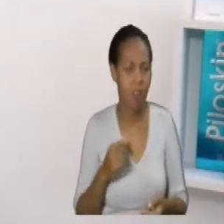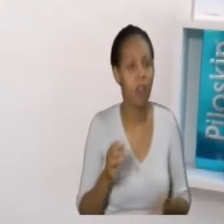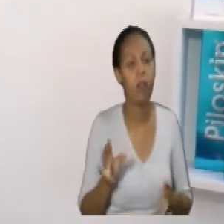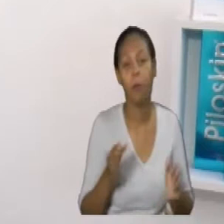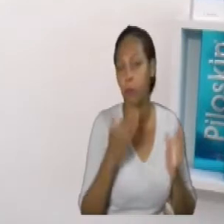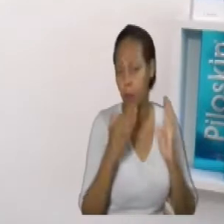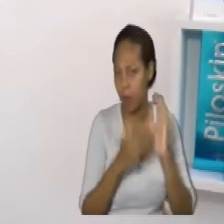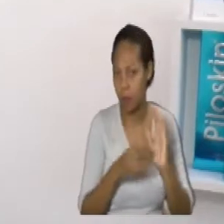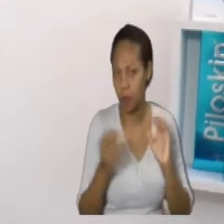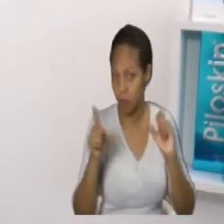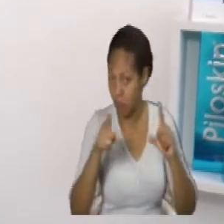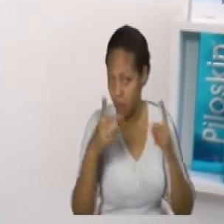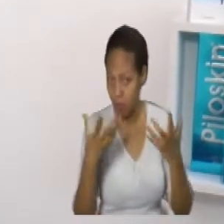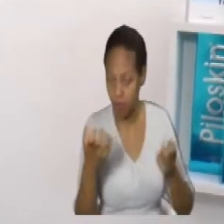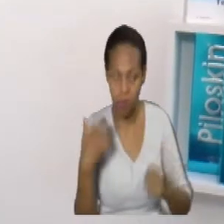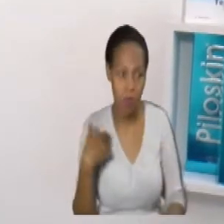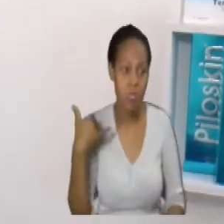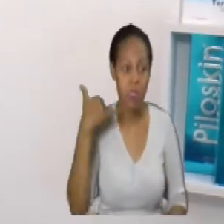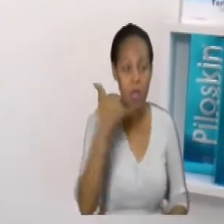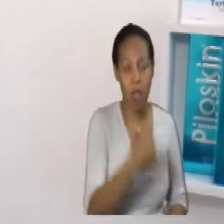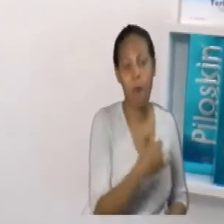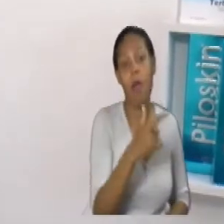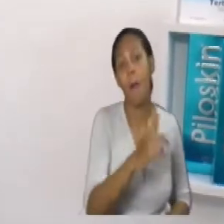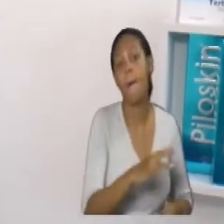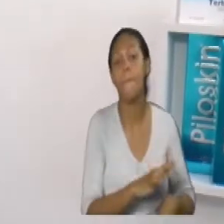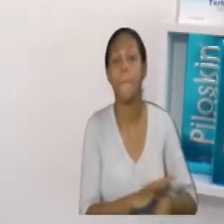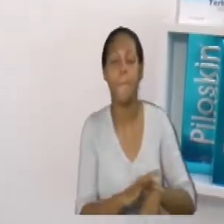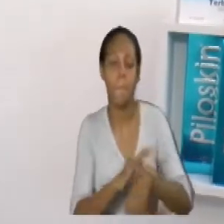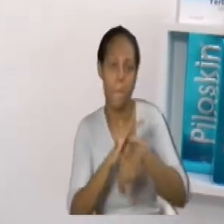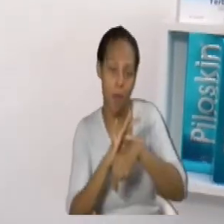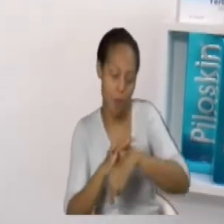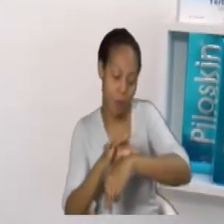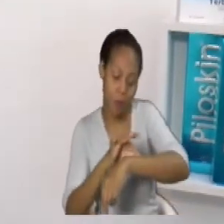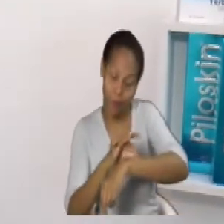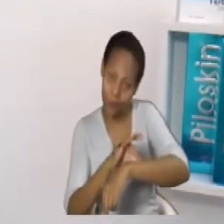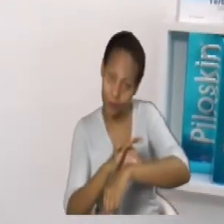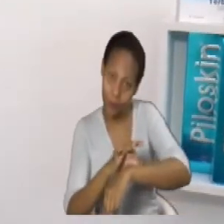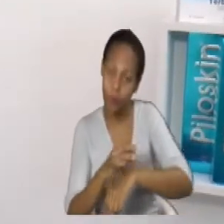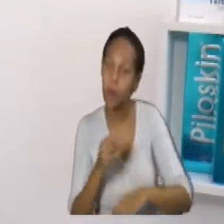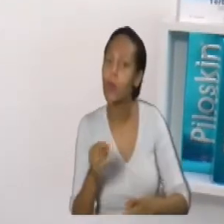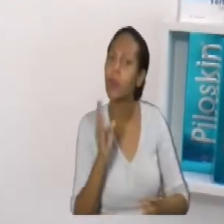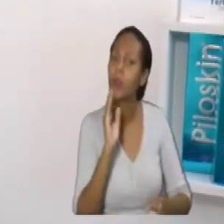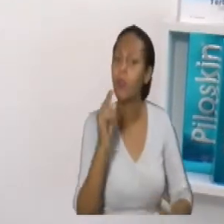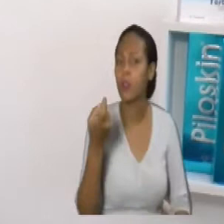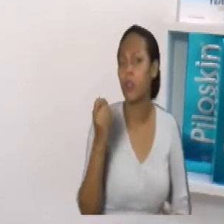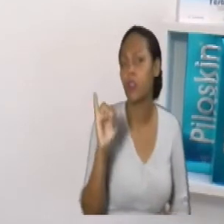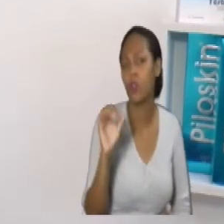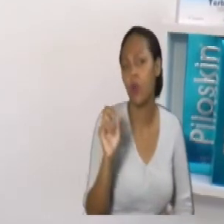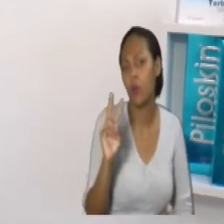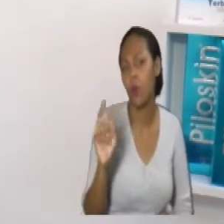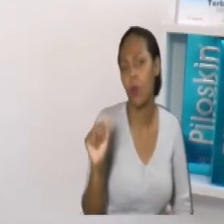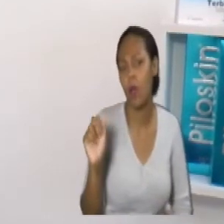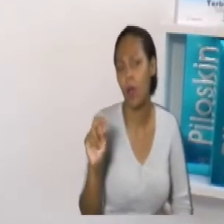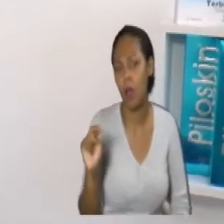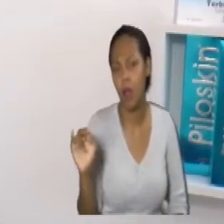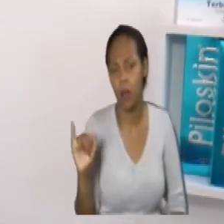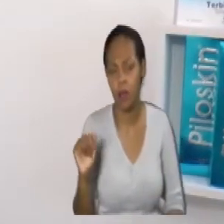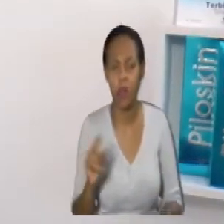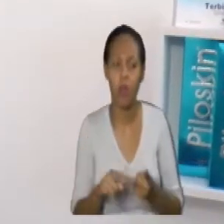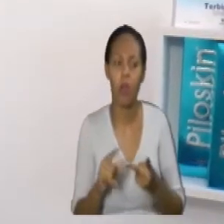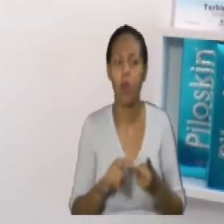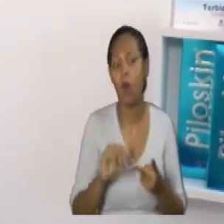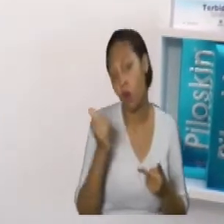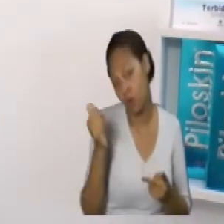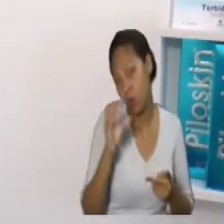o comunicarnos con el dermatólogo, que es el doctor Giovanni Bojanini y el doctor Filiberto Rafael Martelo. Los